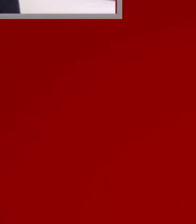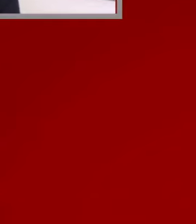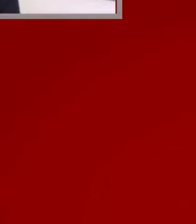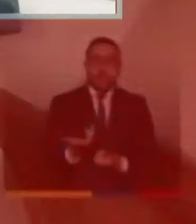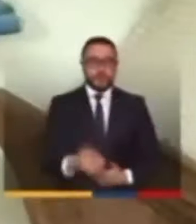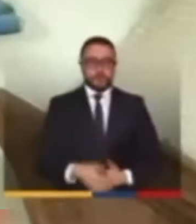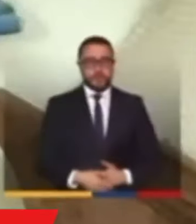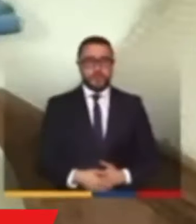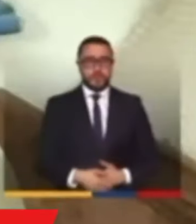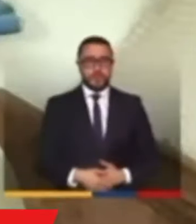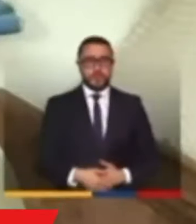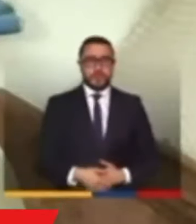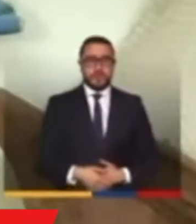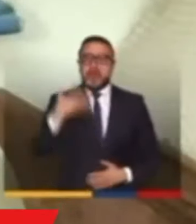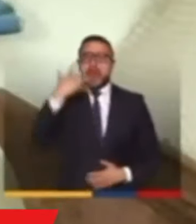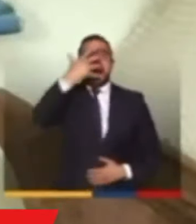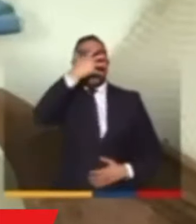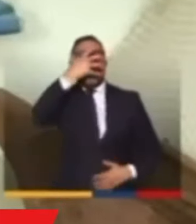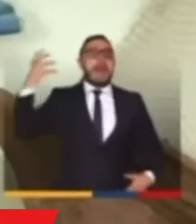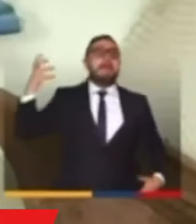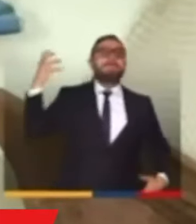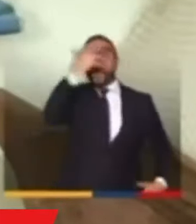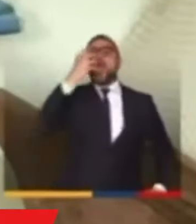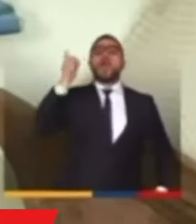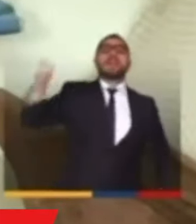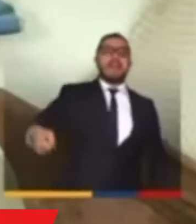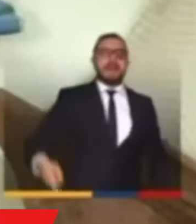curiosamente. Hipócritas,